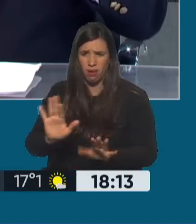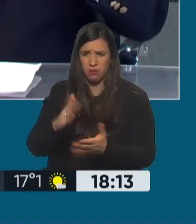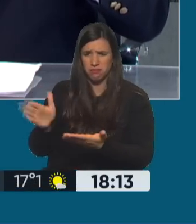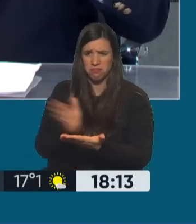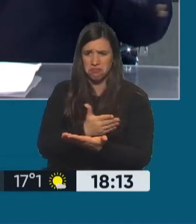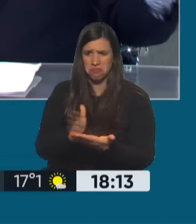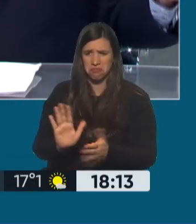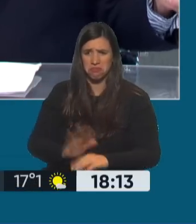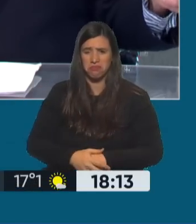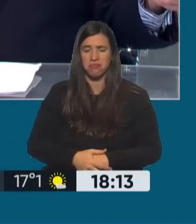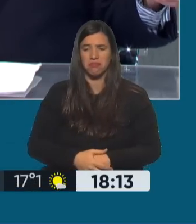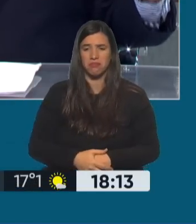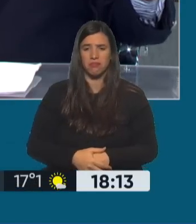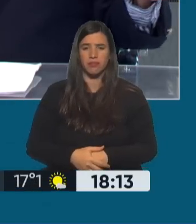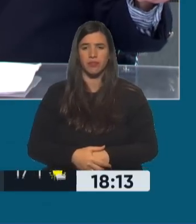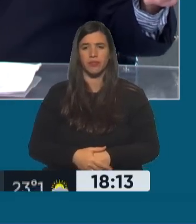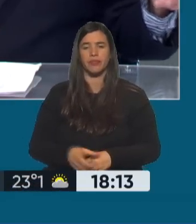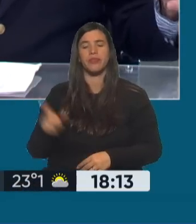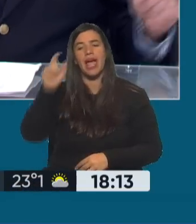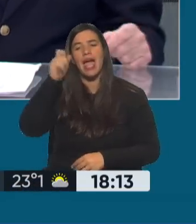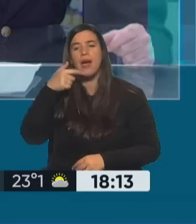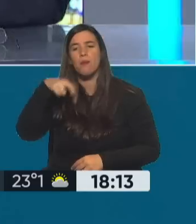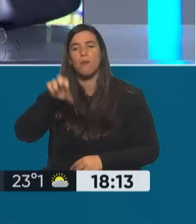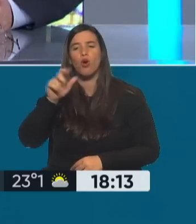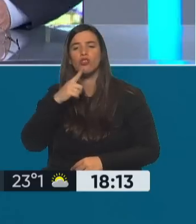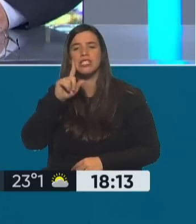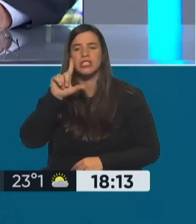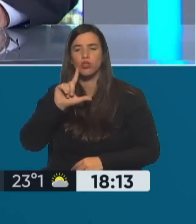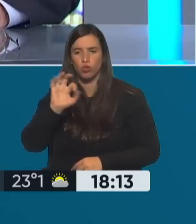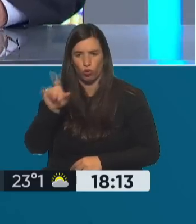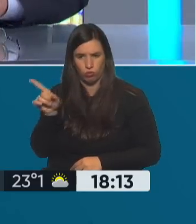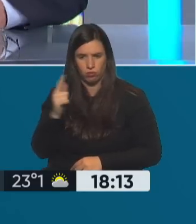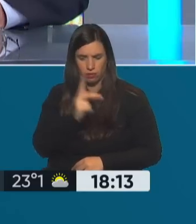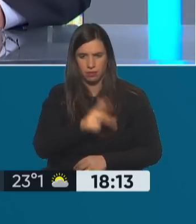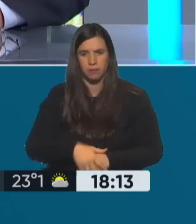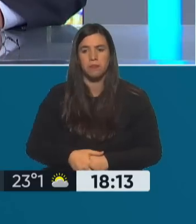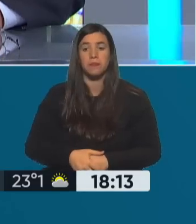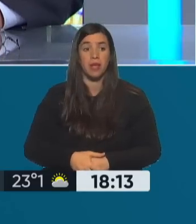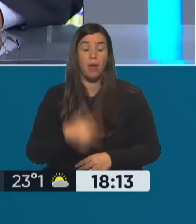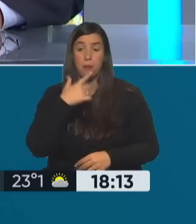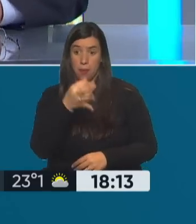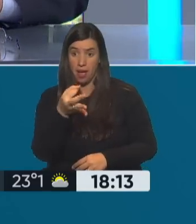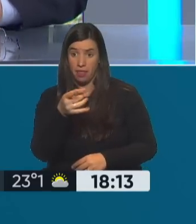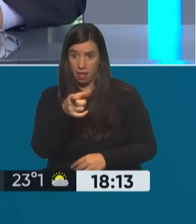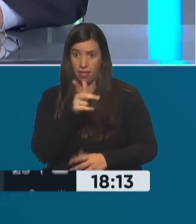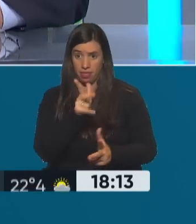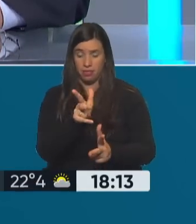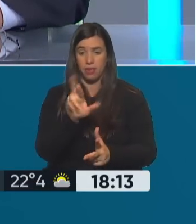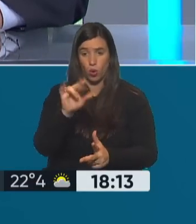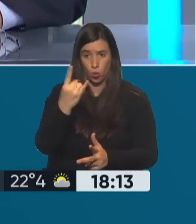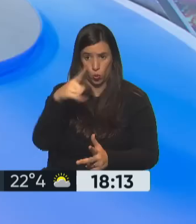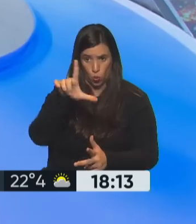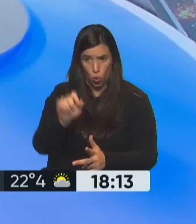De la justicia. Sí, es Néstor Espósito y también hay porque es cierto lo que dice Rulo, pero hay una cuestión fundamental en todo esto y que nosotros hemos